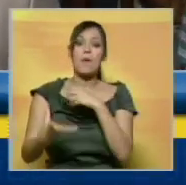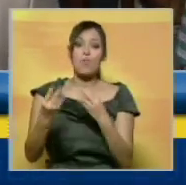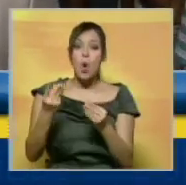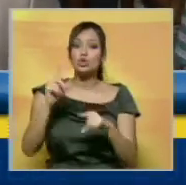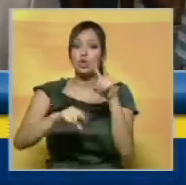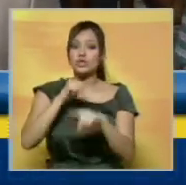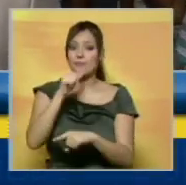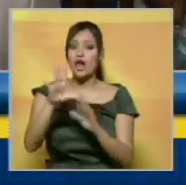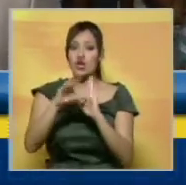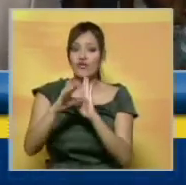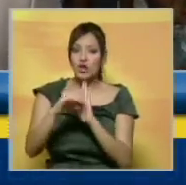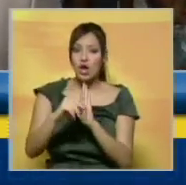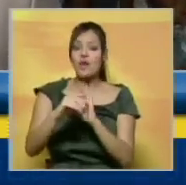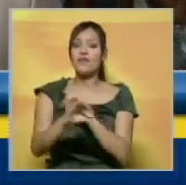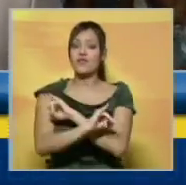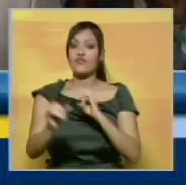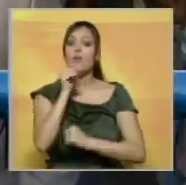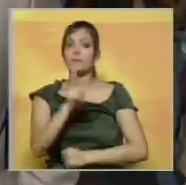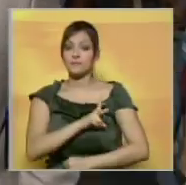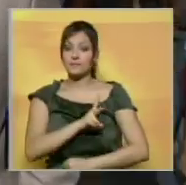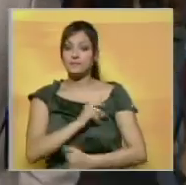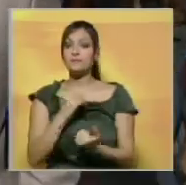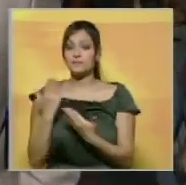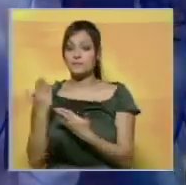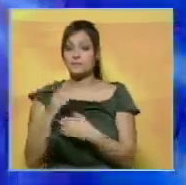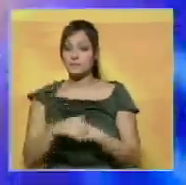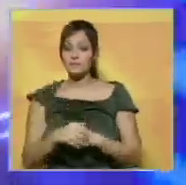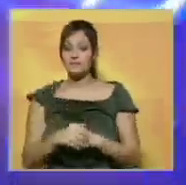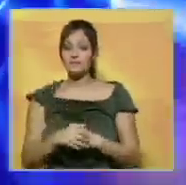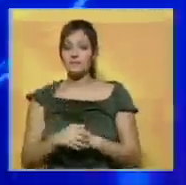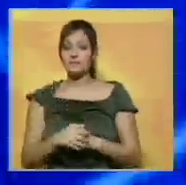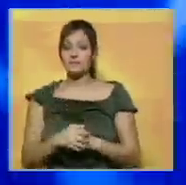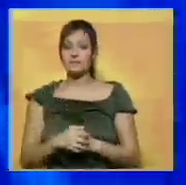la Quebradita, Euclides Sotillo, Noticiero Venevisión.